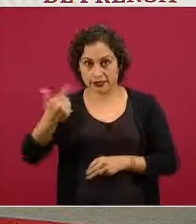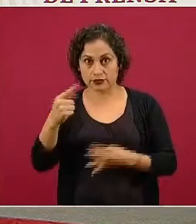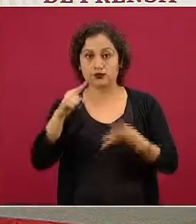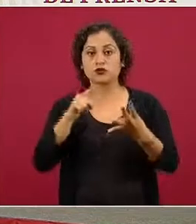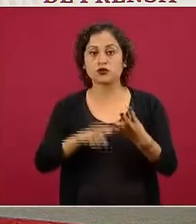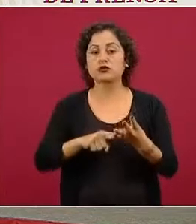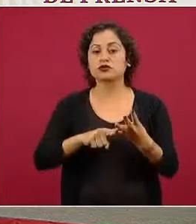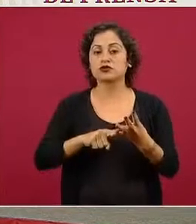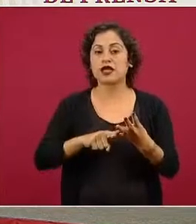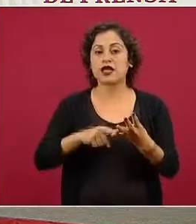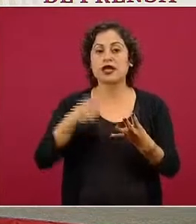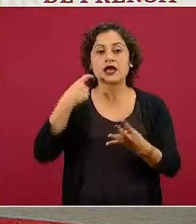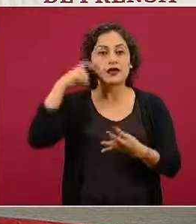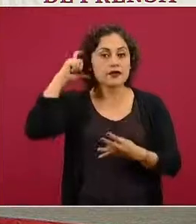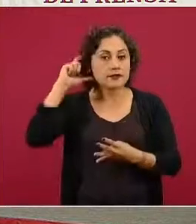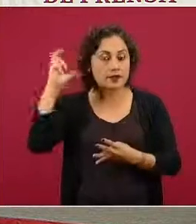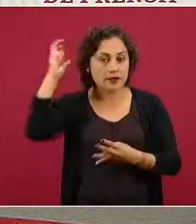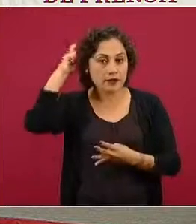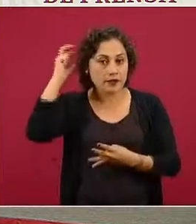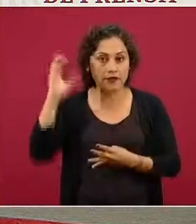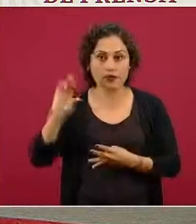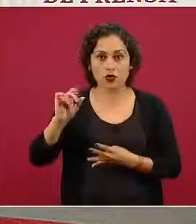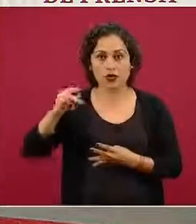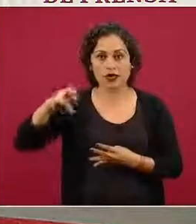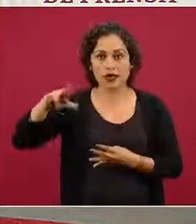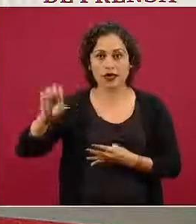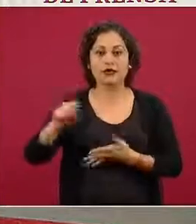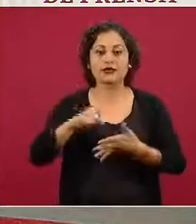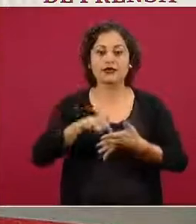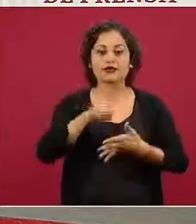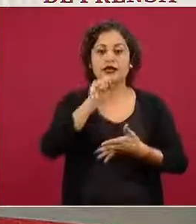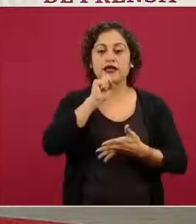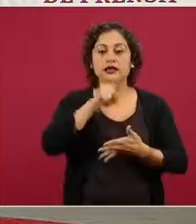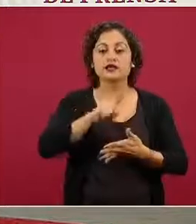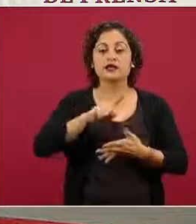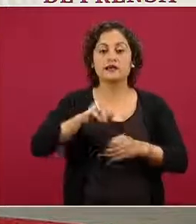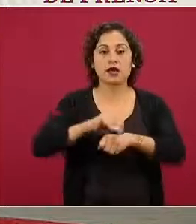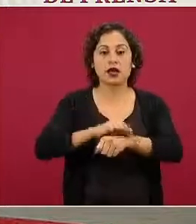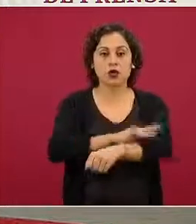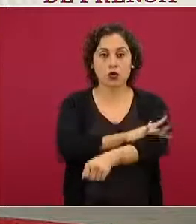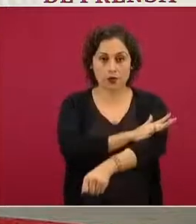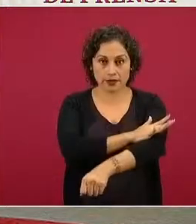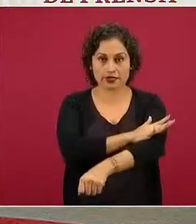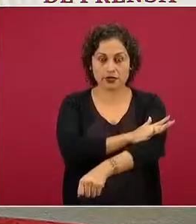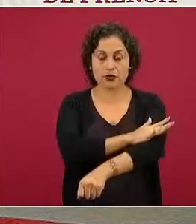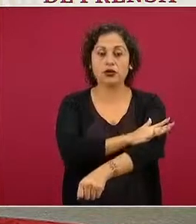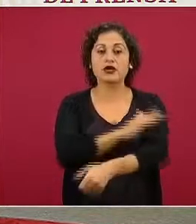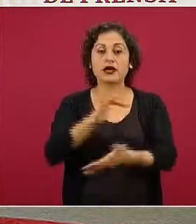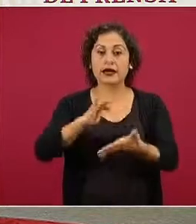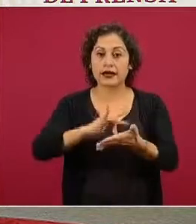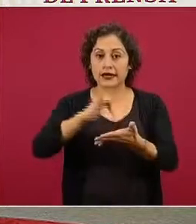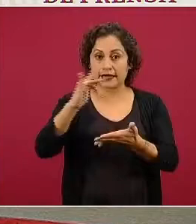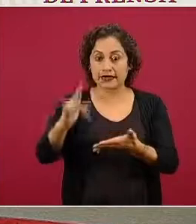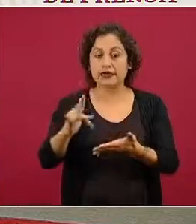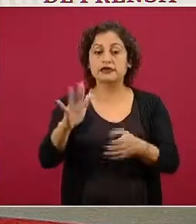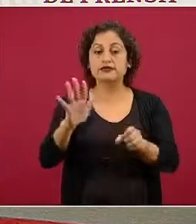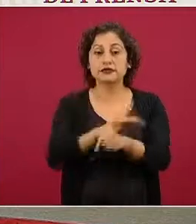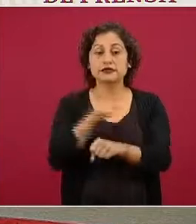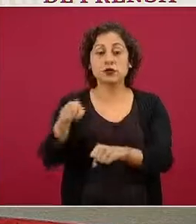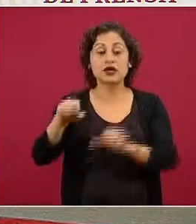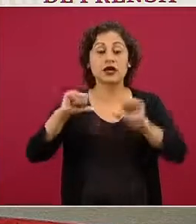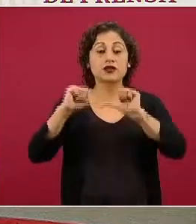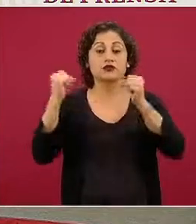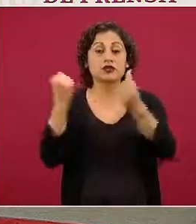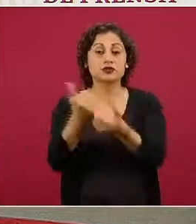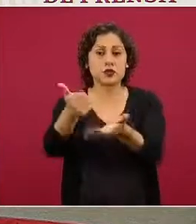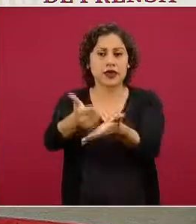Implantes Cocleares, y agradezco también a la COPESOR, que ha sido de gran ayuda